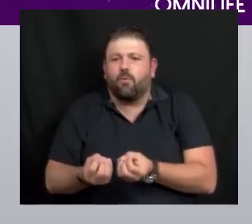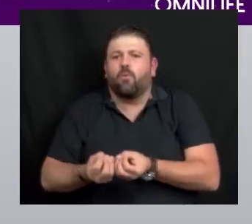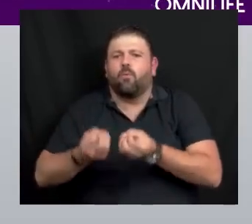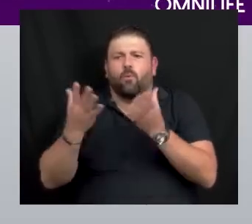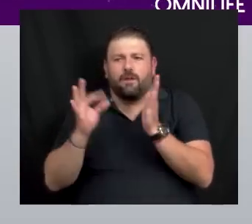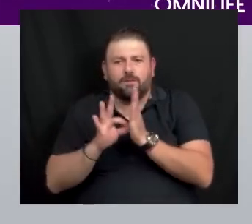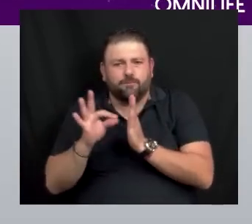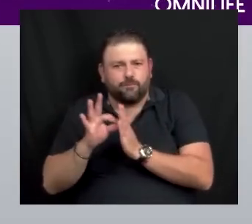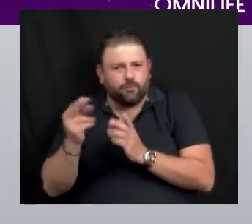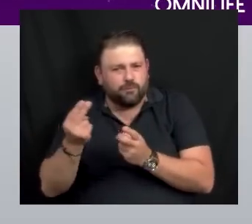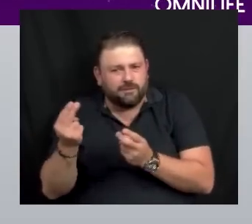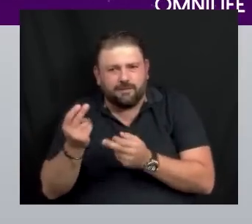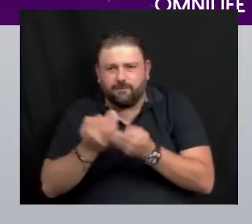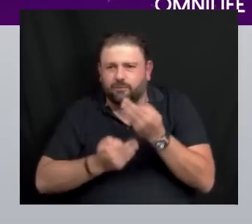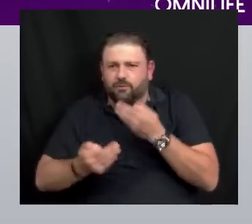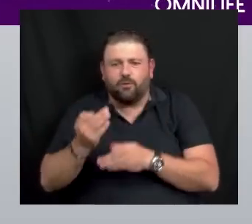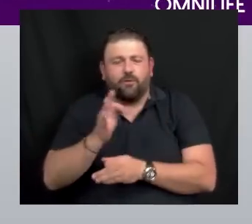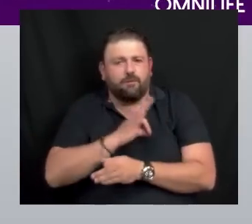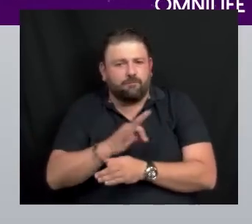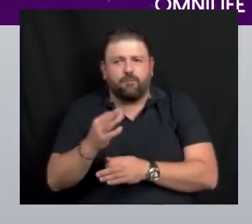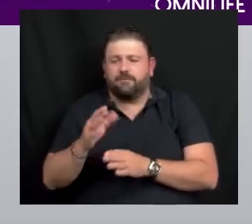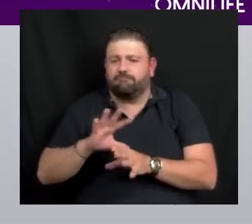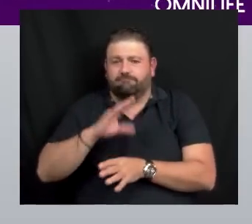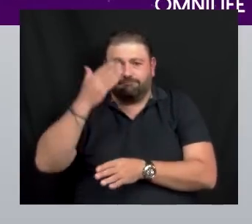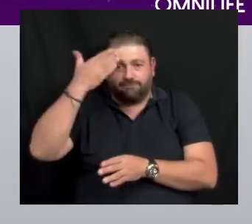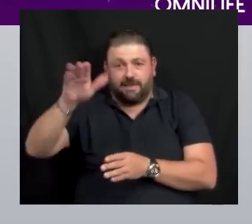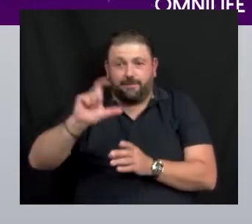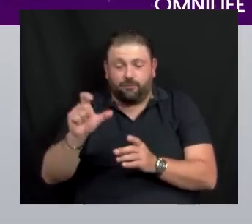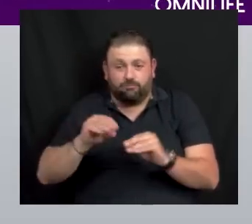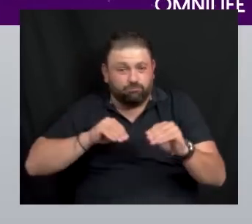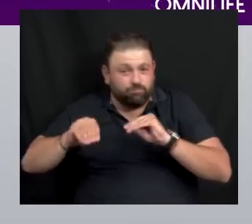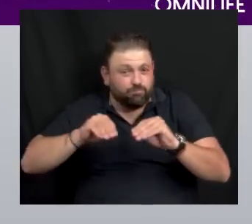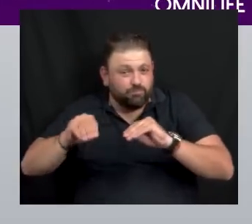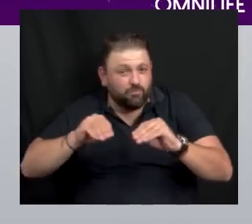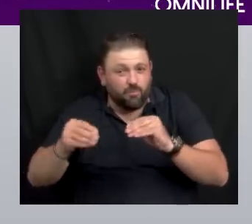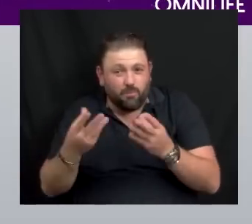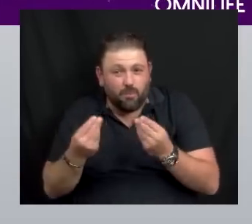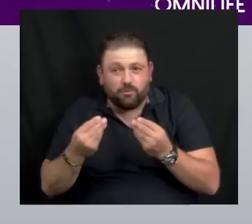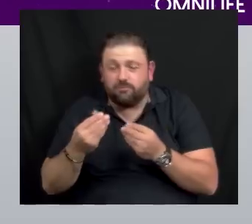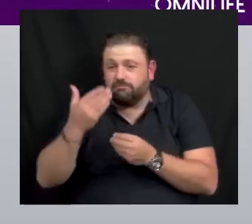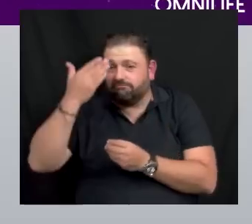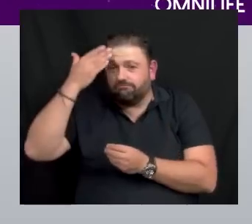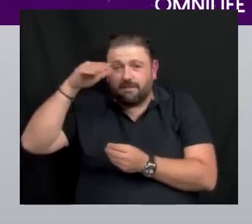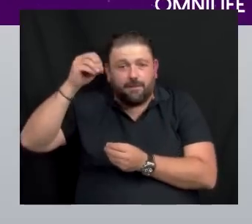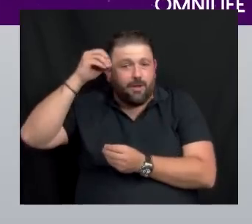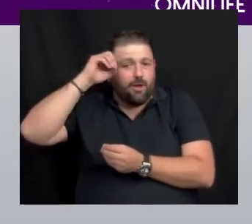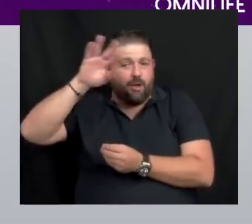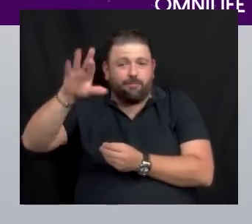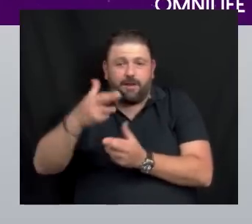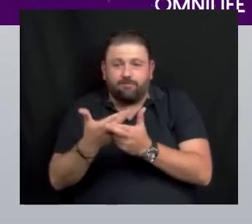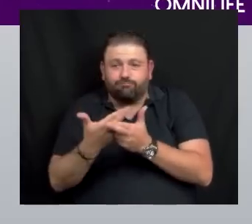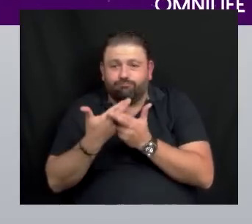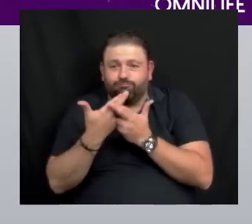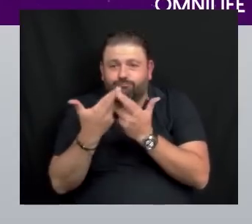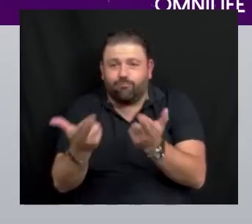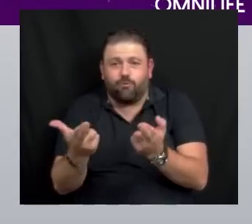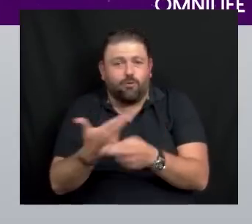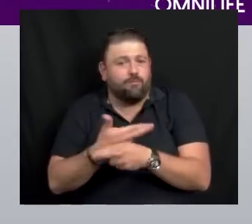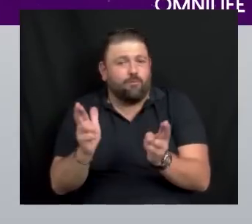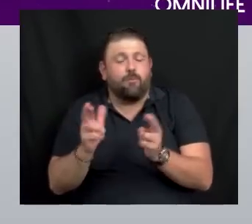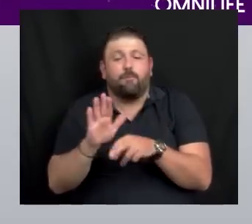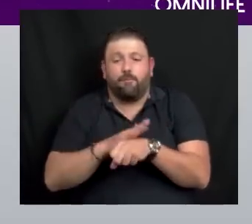que necesitamos para poder ir totalmente pagados a nuestro rally del país donde tú estés.